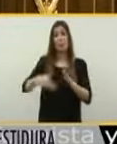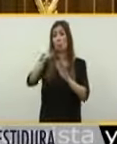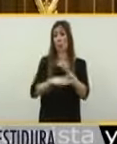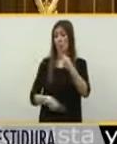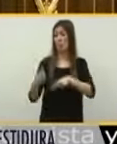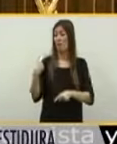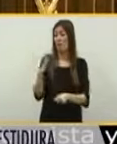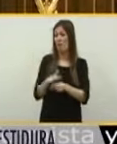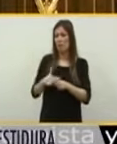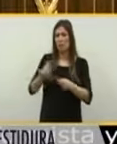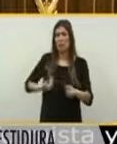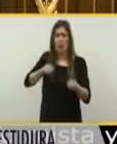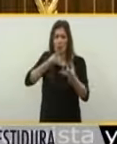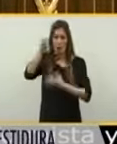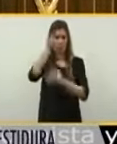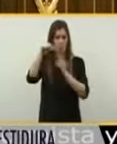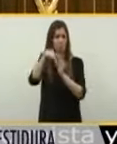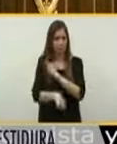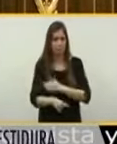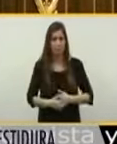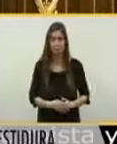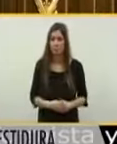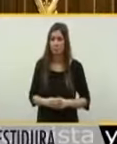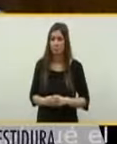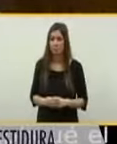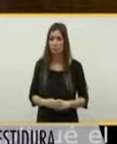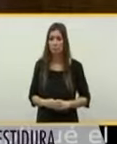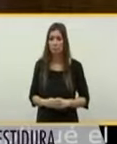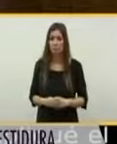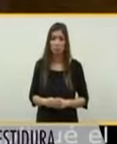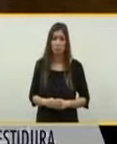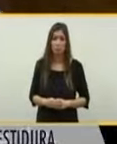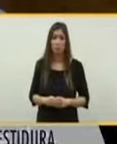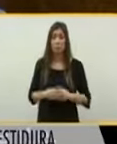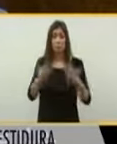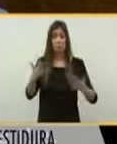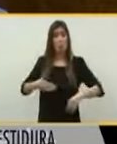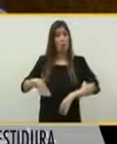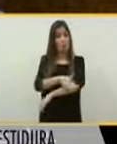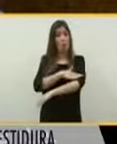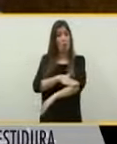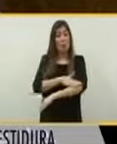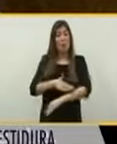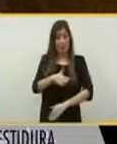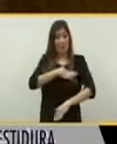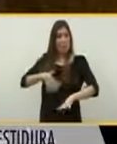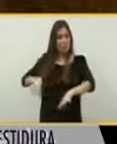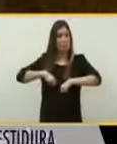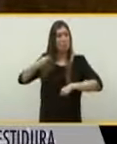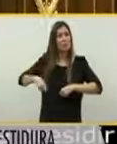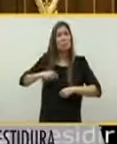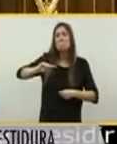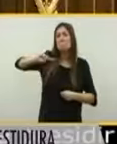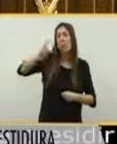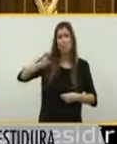martes pormenorizadamente. Señorías, el gobierno que aspiro a presidir atenderá en primer lugar la primera y principal preocupación de